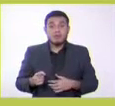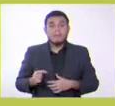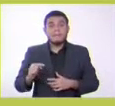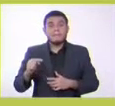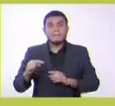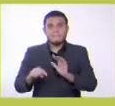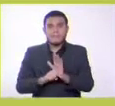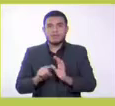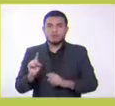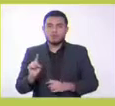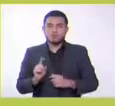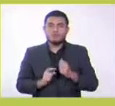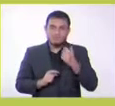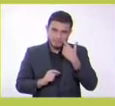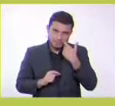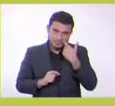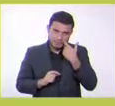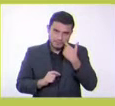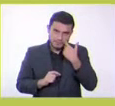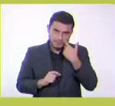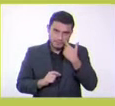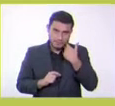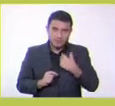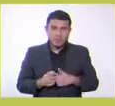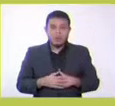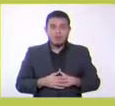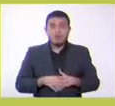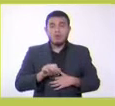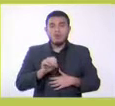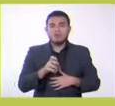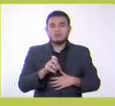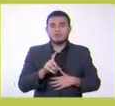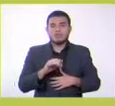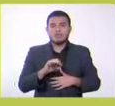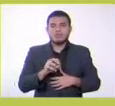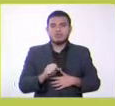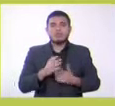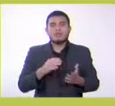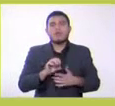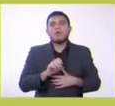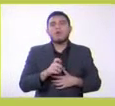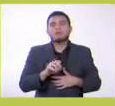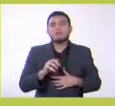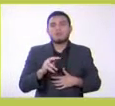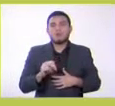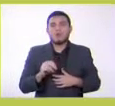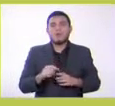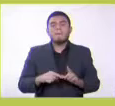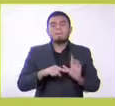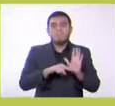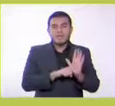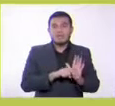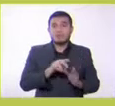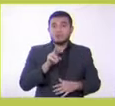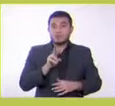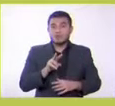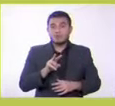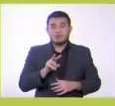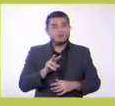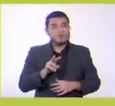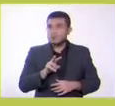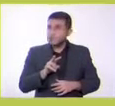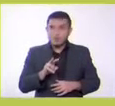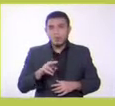-1. El número de oxidación del oxígeno es -2, excepto en